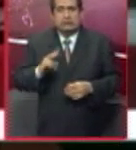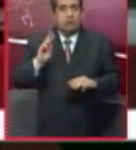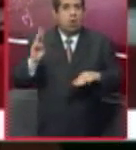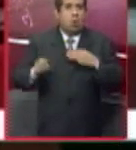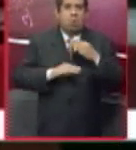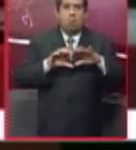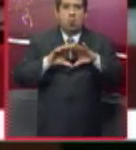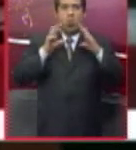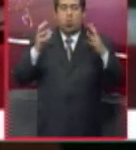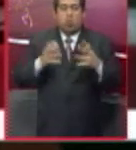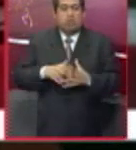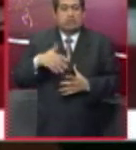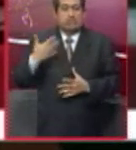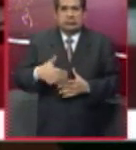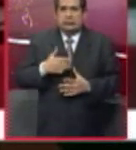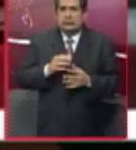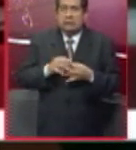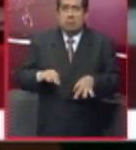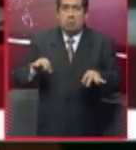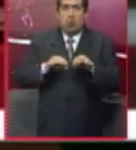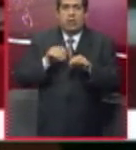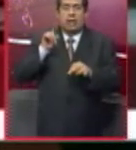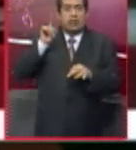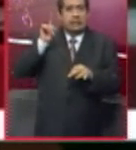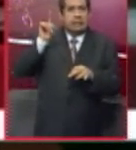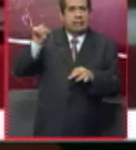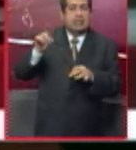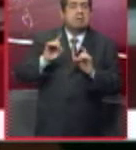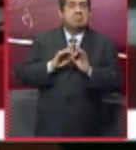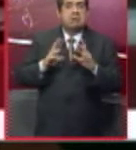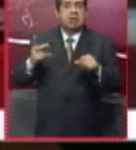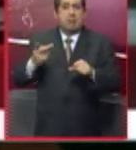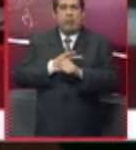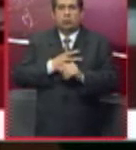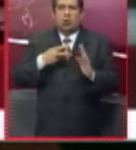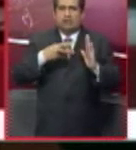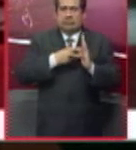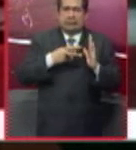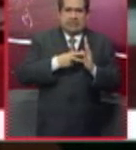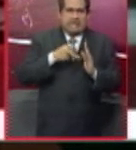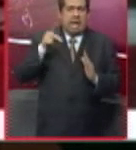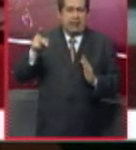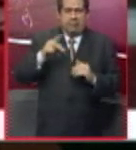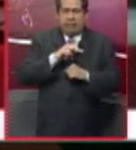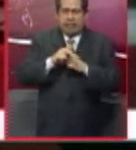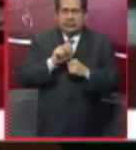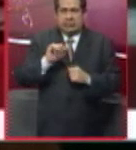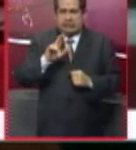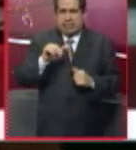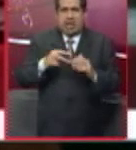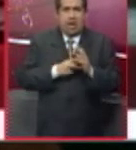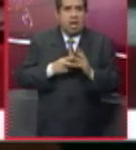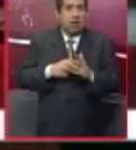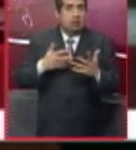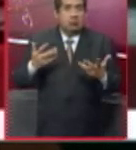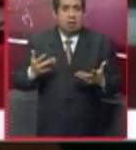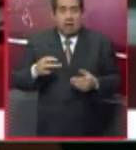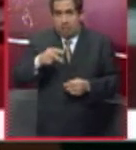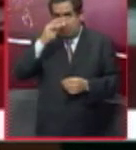momentos muy importantes en el mundo a partir de los sucesos de Siria.